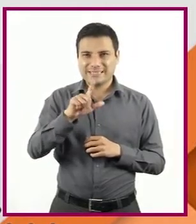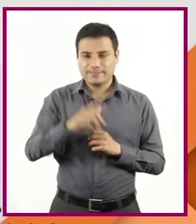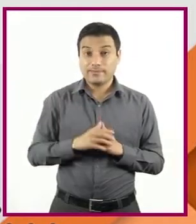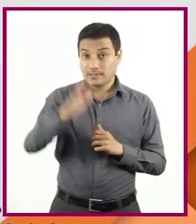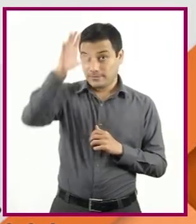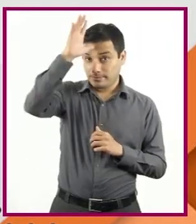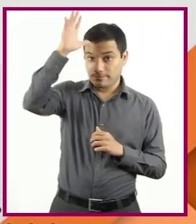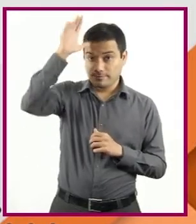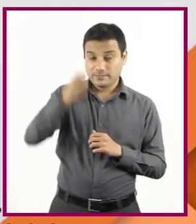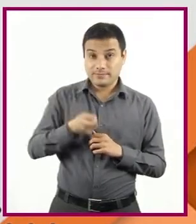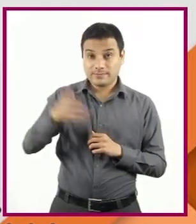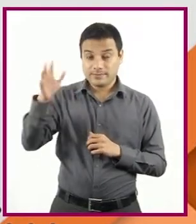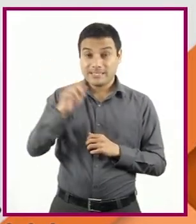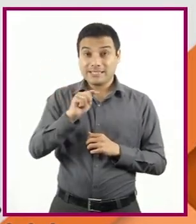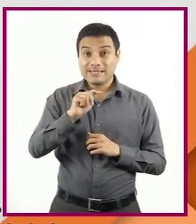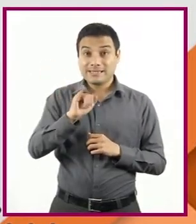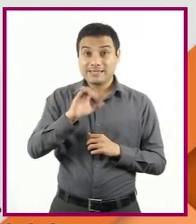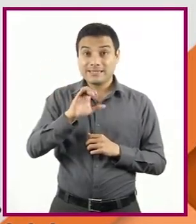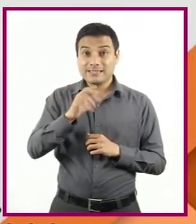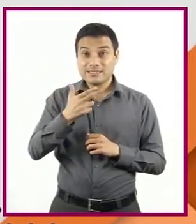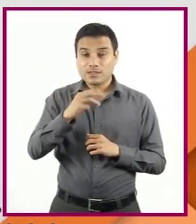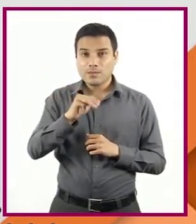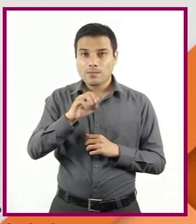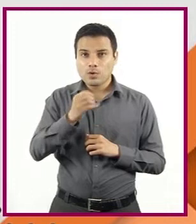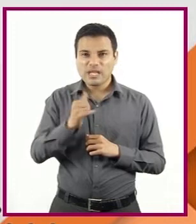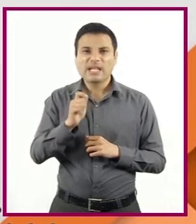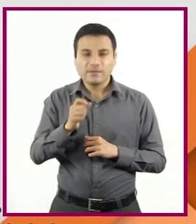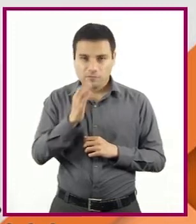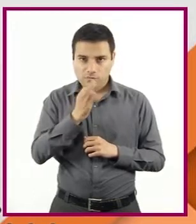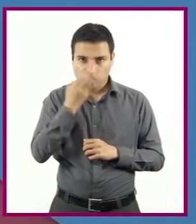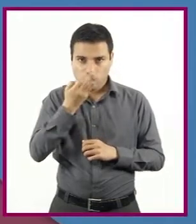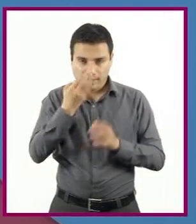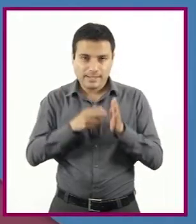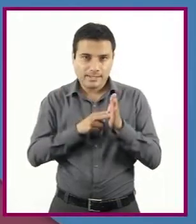llamó tichmoya, que significa flor negra.